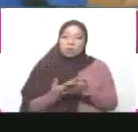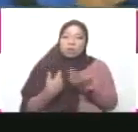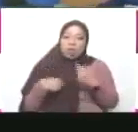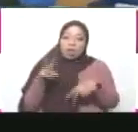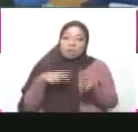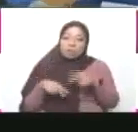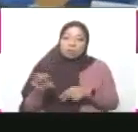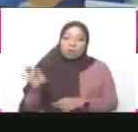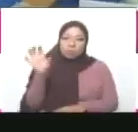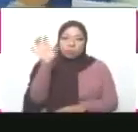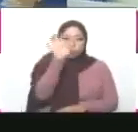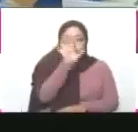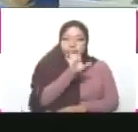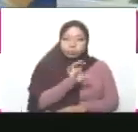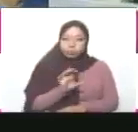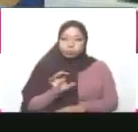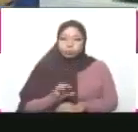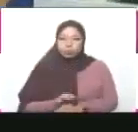exportar.